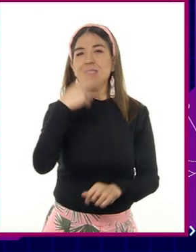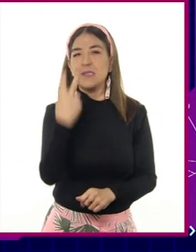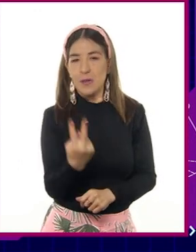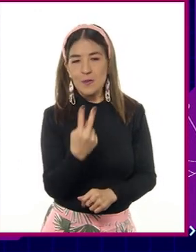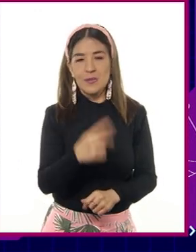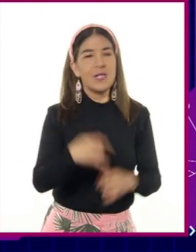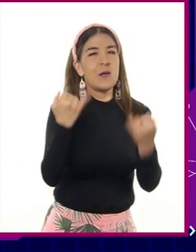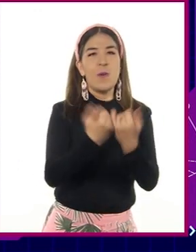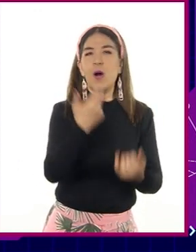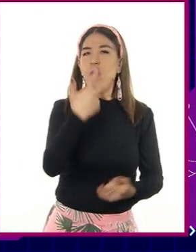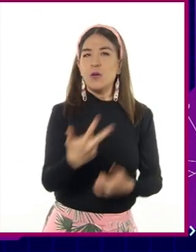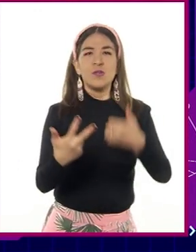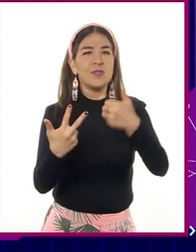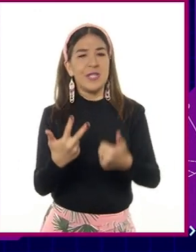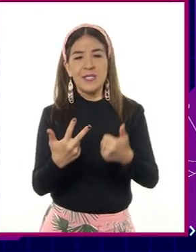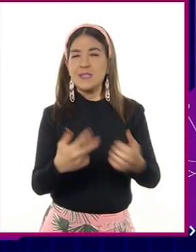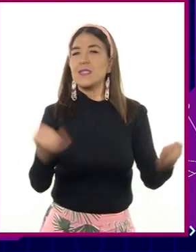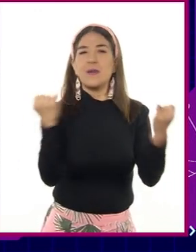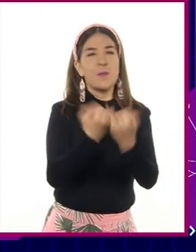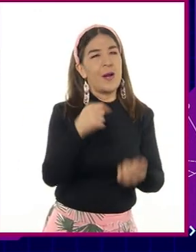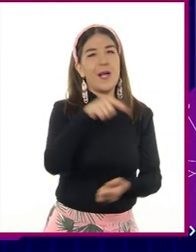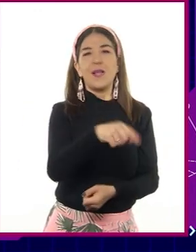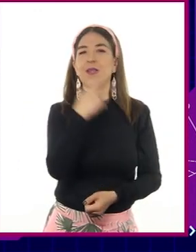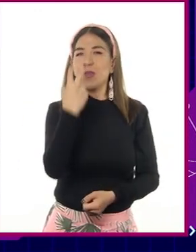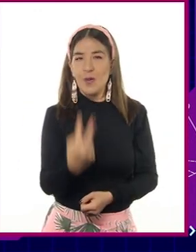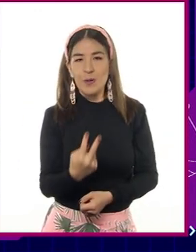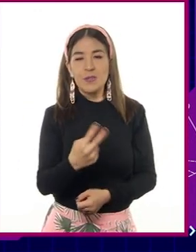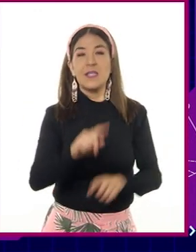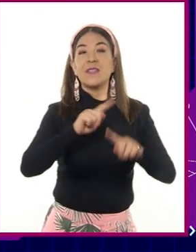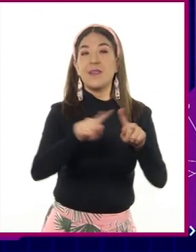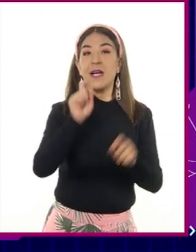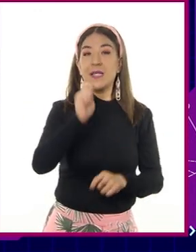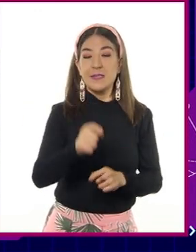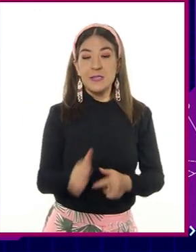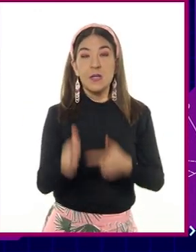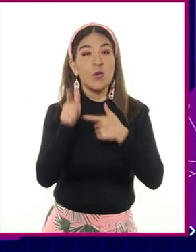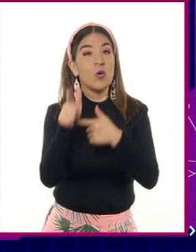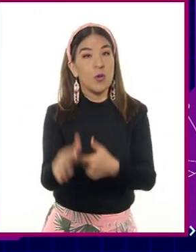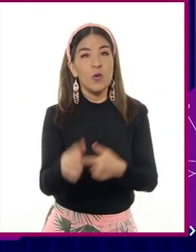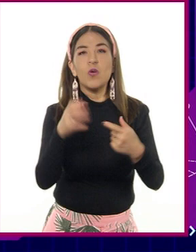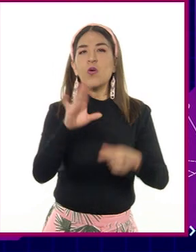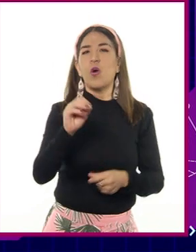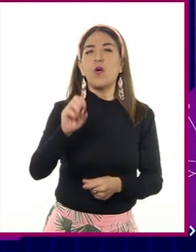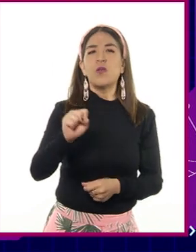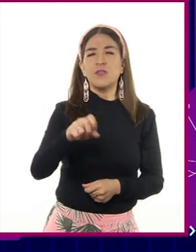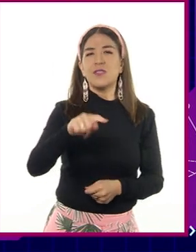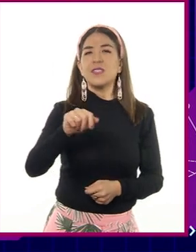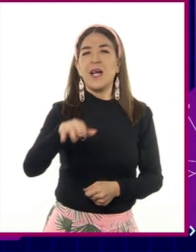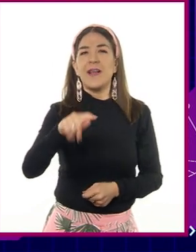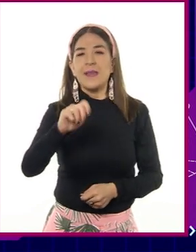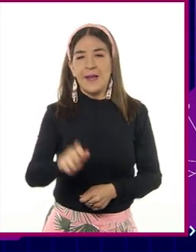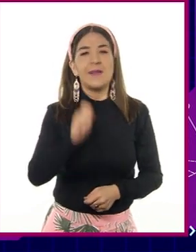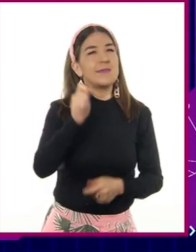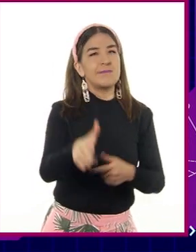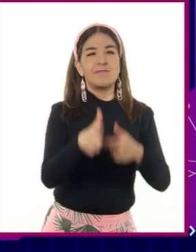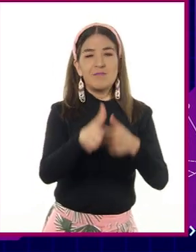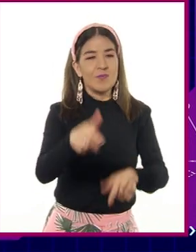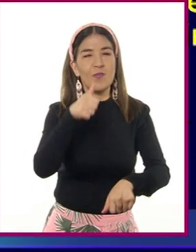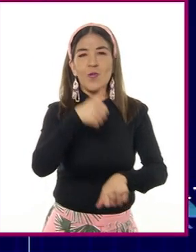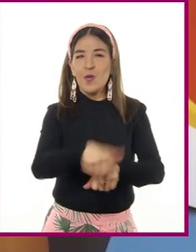6 también es 2. En esta sucesión, como la diferencia es constante, representa una sucesión